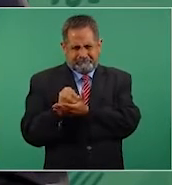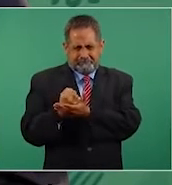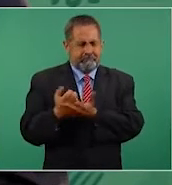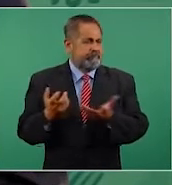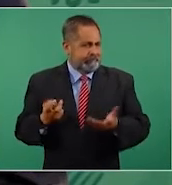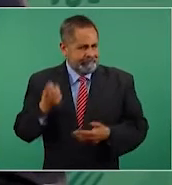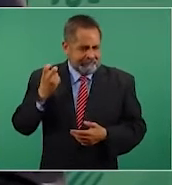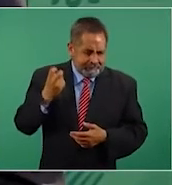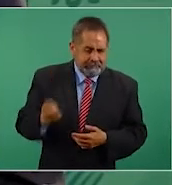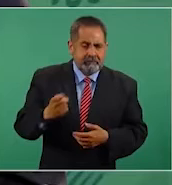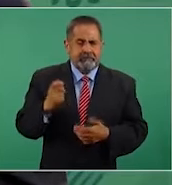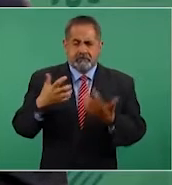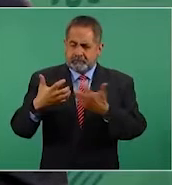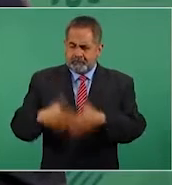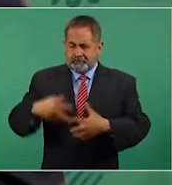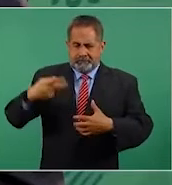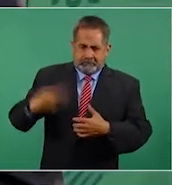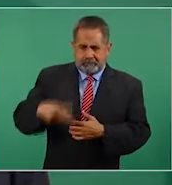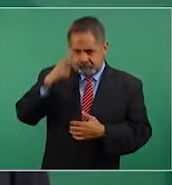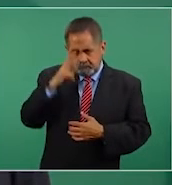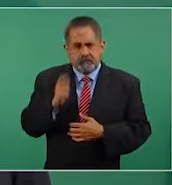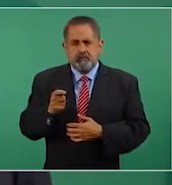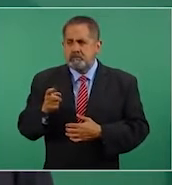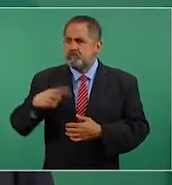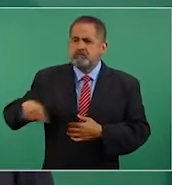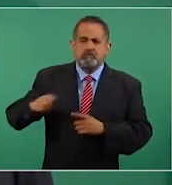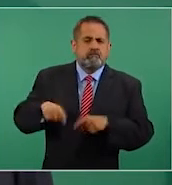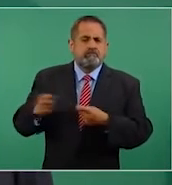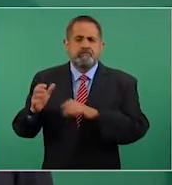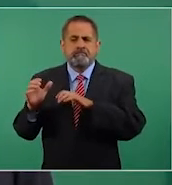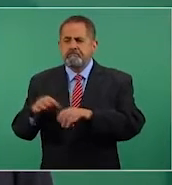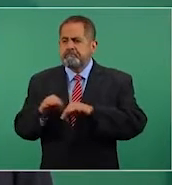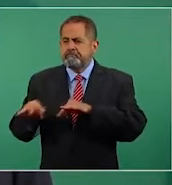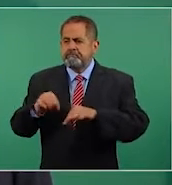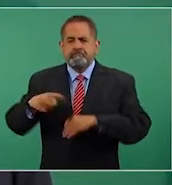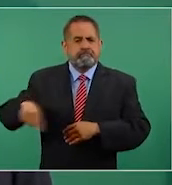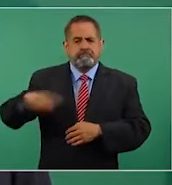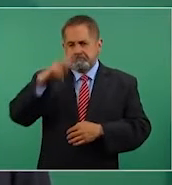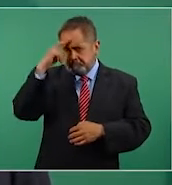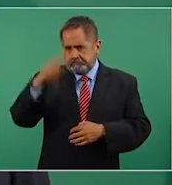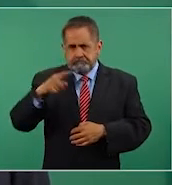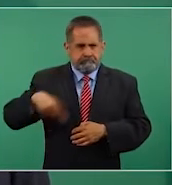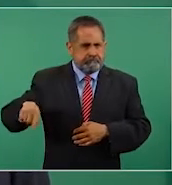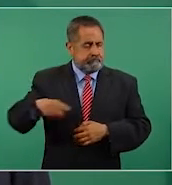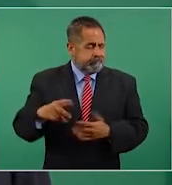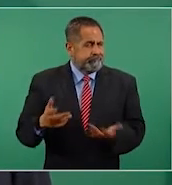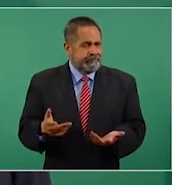Producir en México significa dar trabajo a los mexicanos.